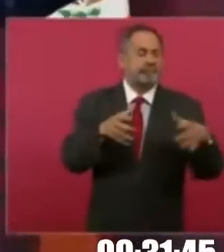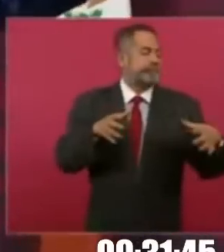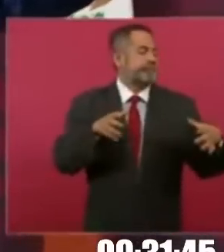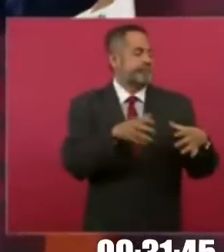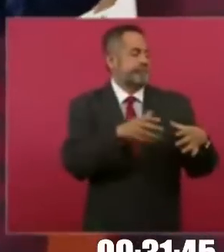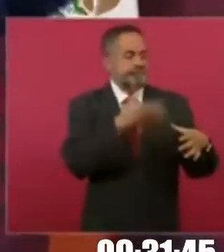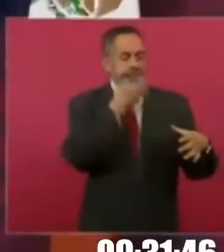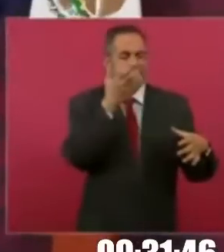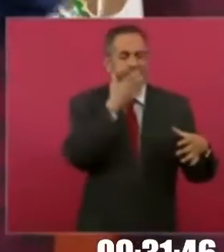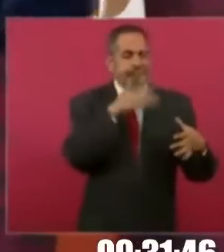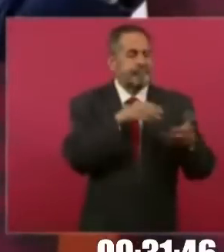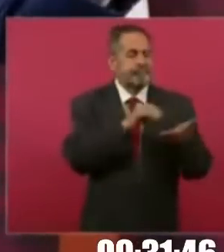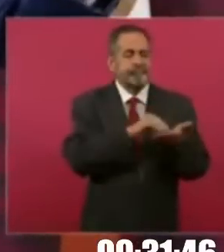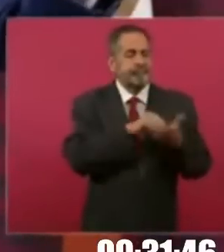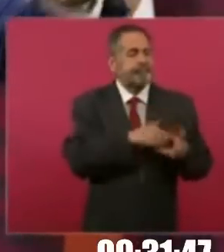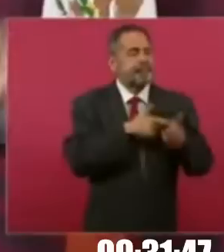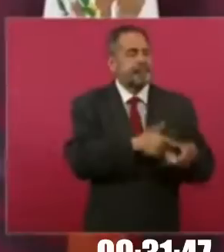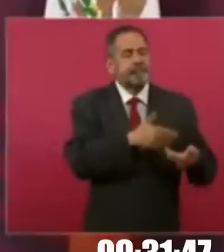conservador